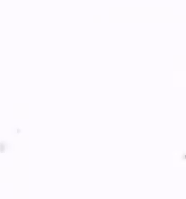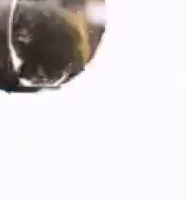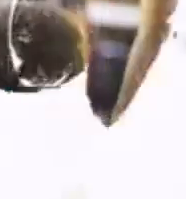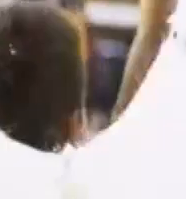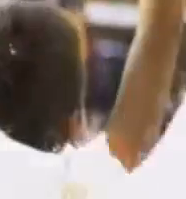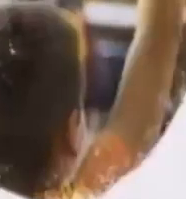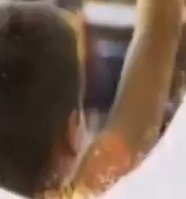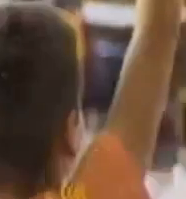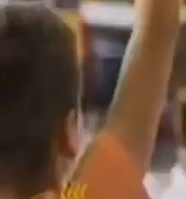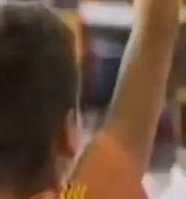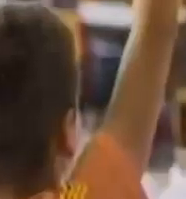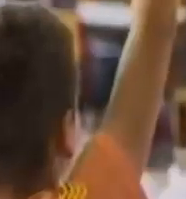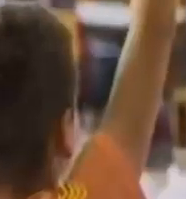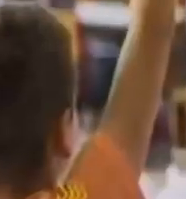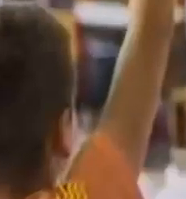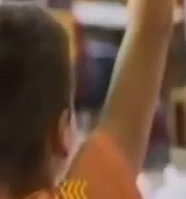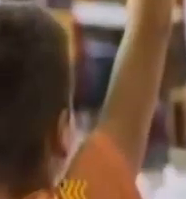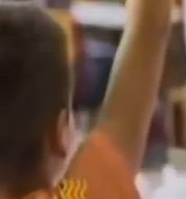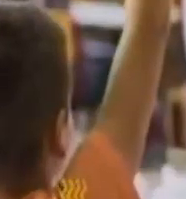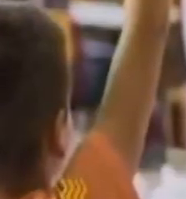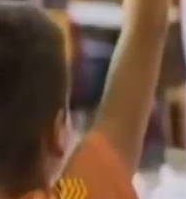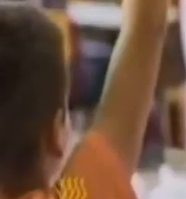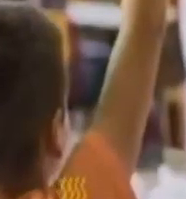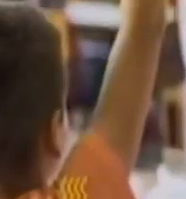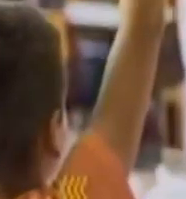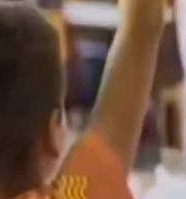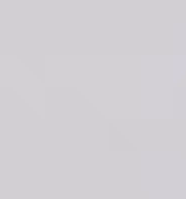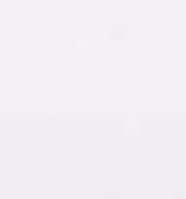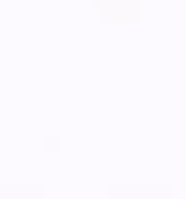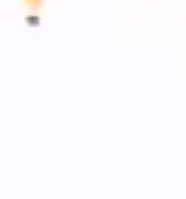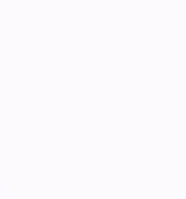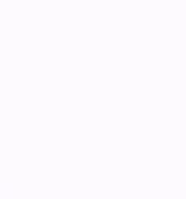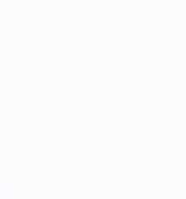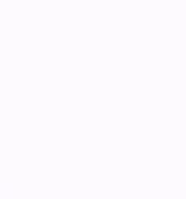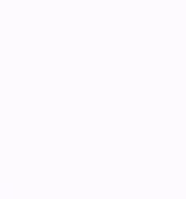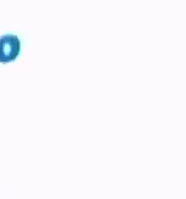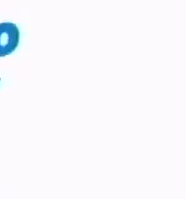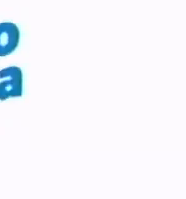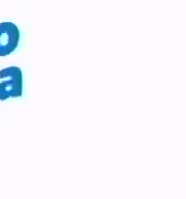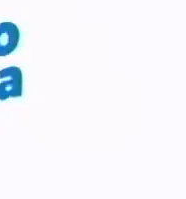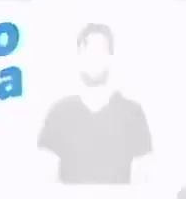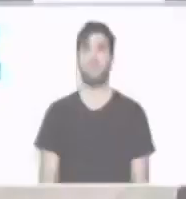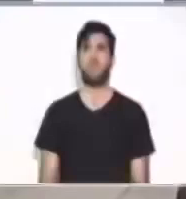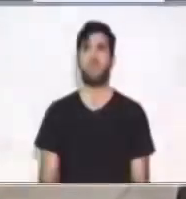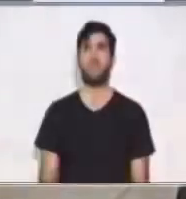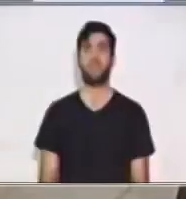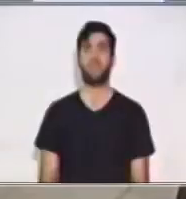A continuación, comunicación y lenguaje, quinto diversificado.